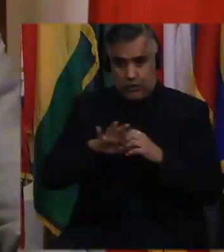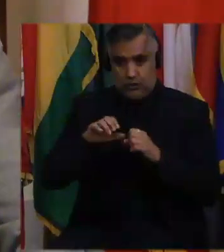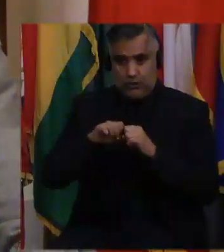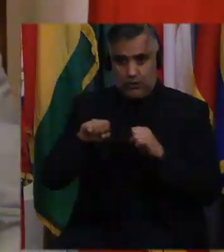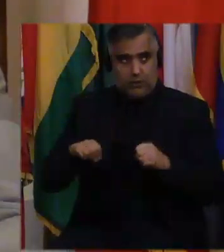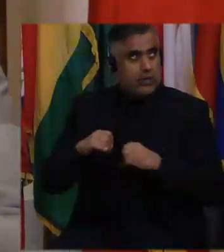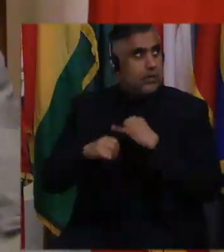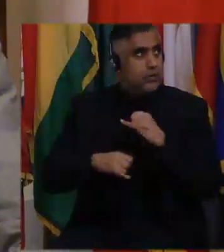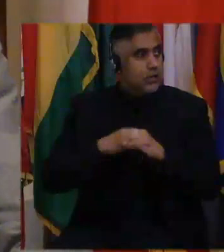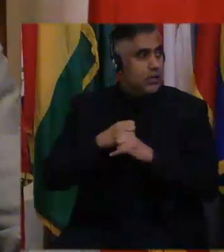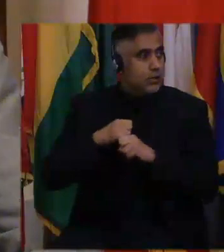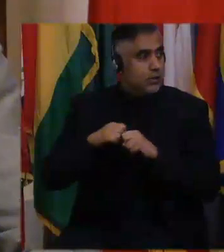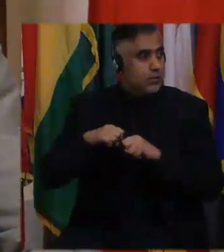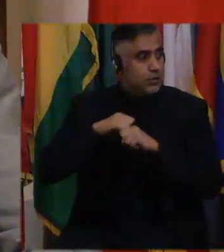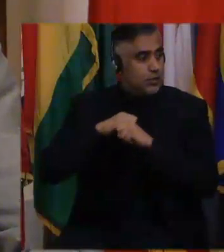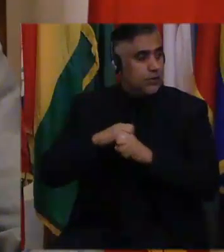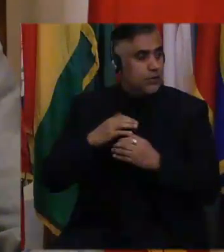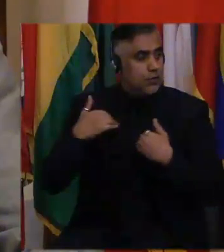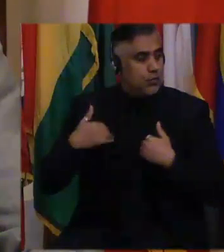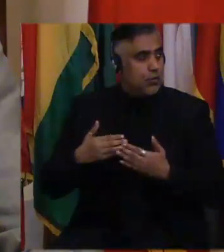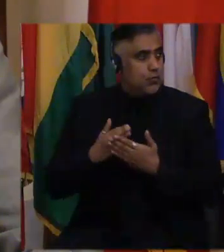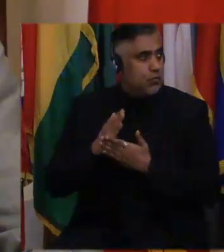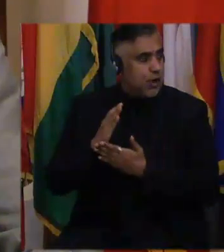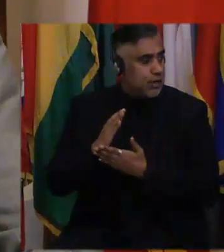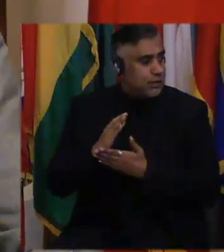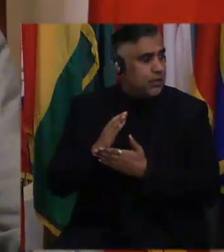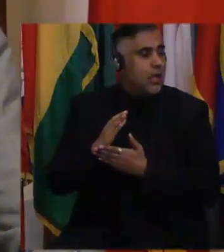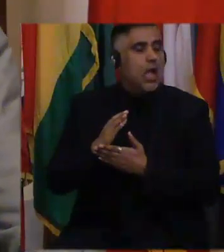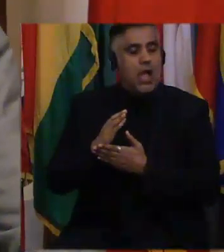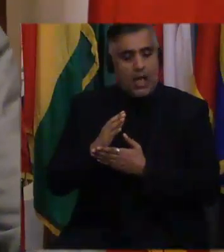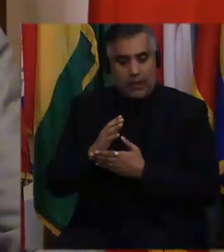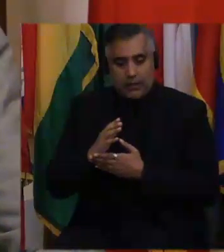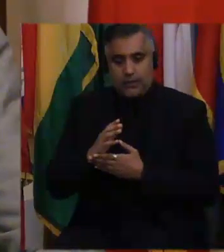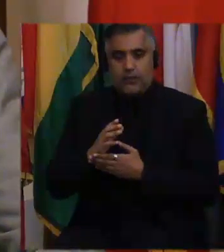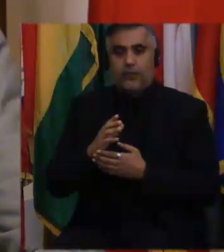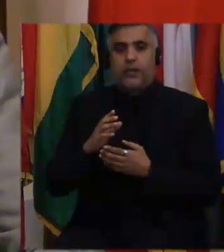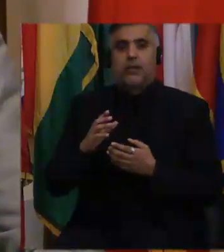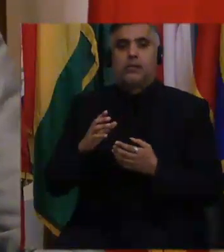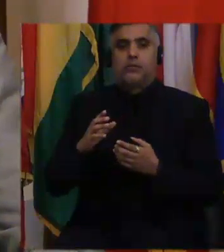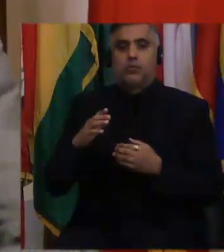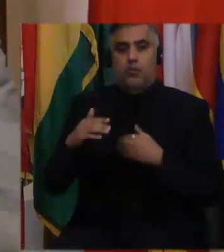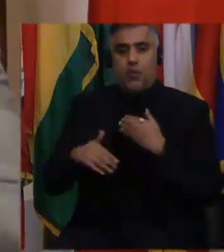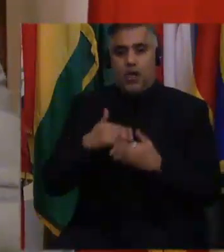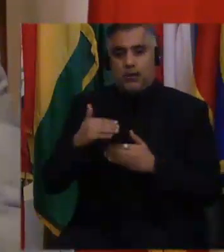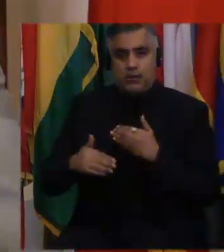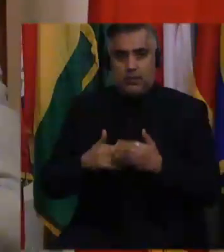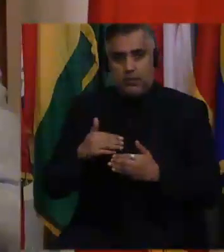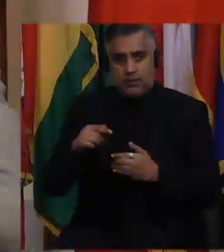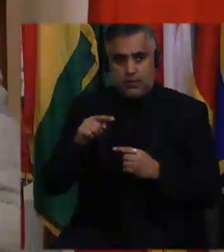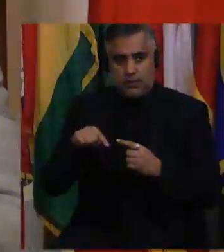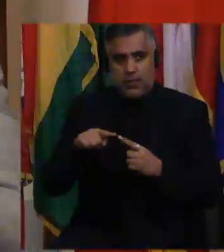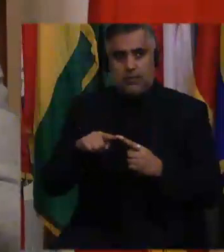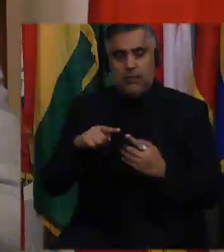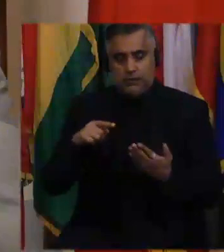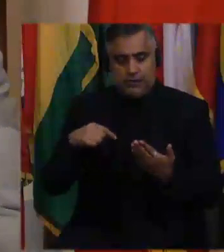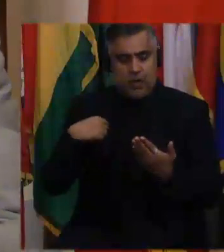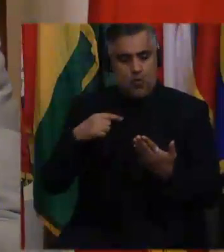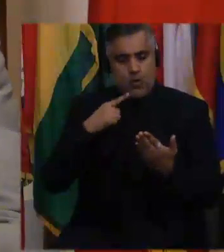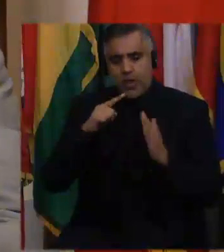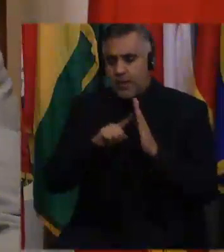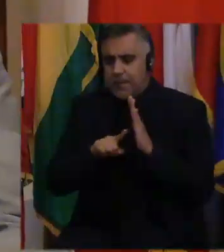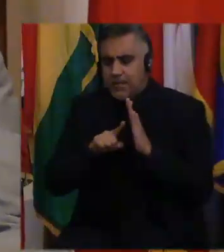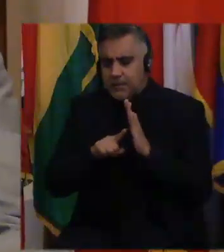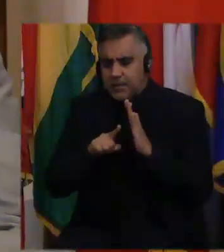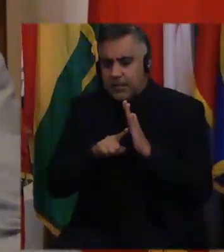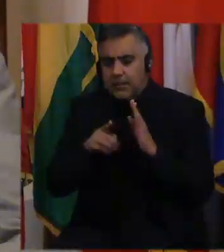derechos humanos. La Comisión procesa algunas peticiones individuales y en esa oportunidad investigamos situaciones individuales